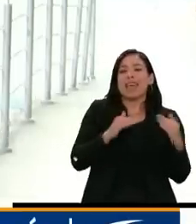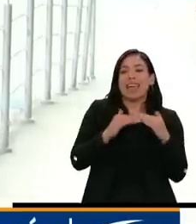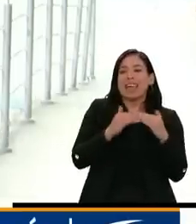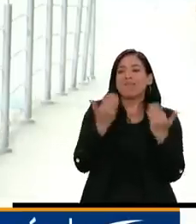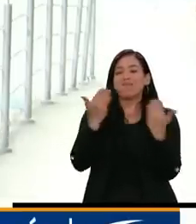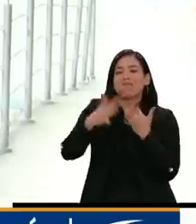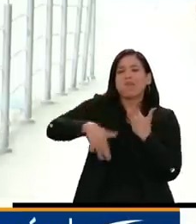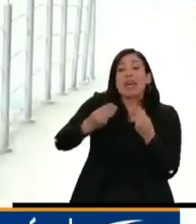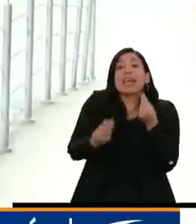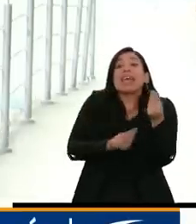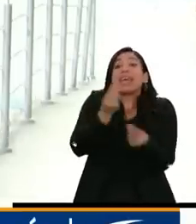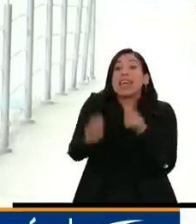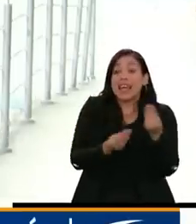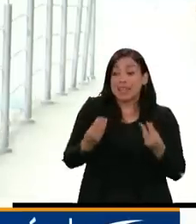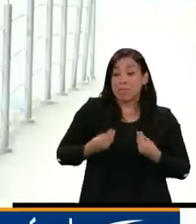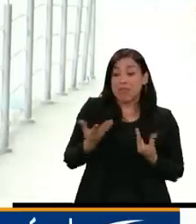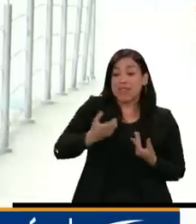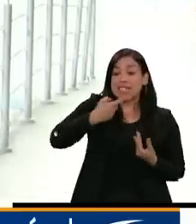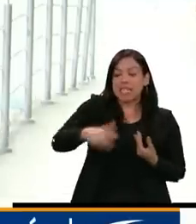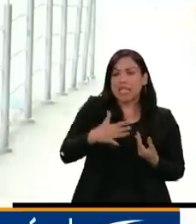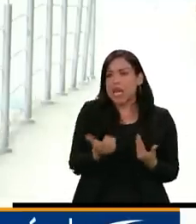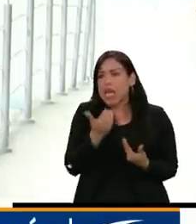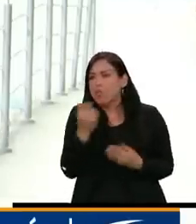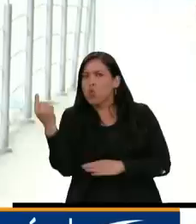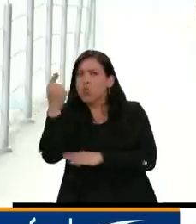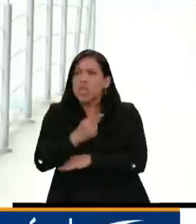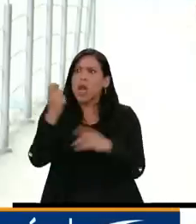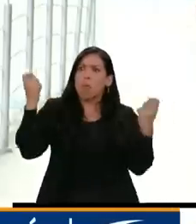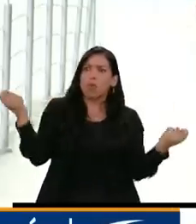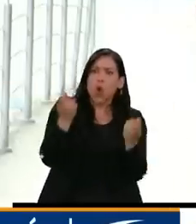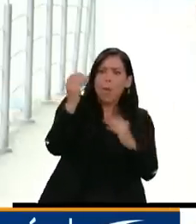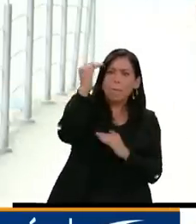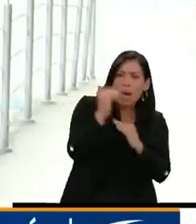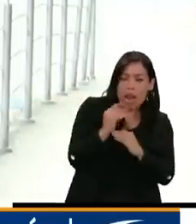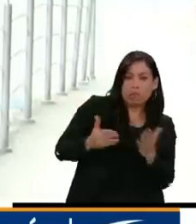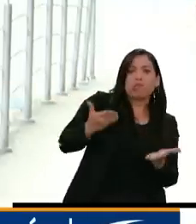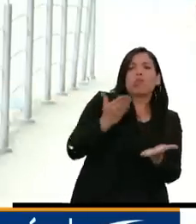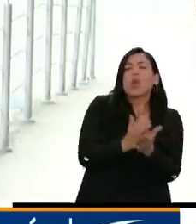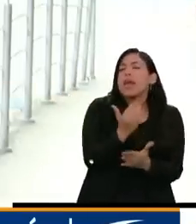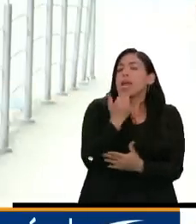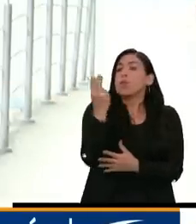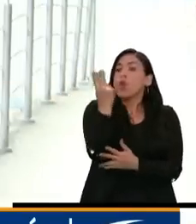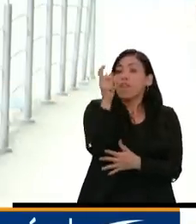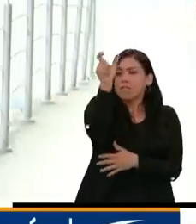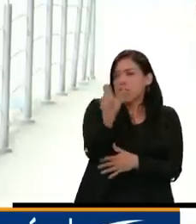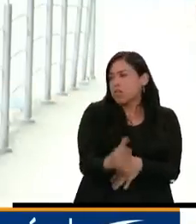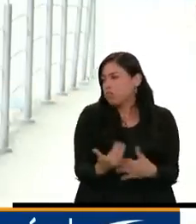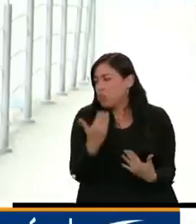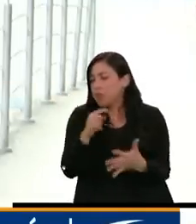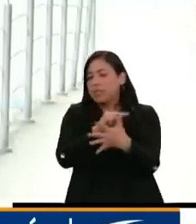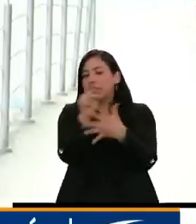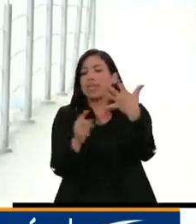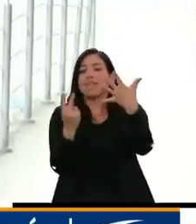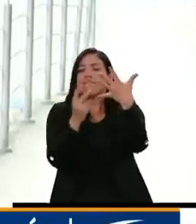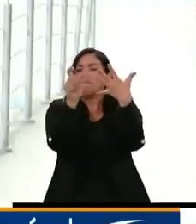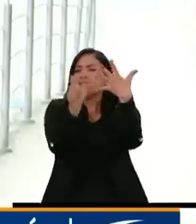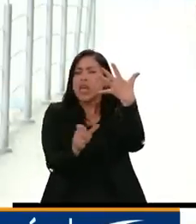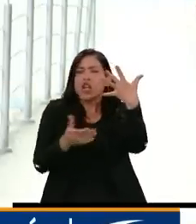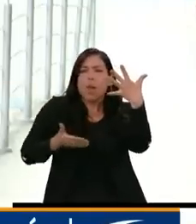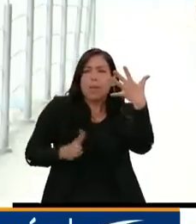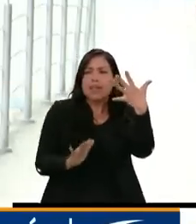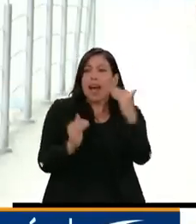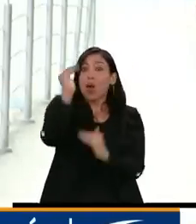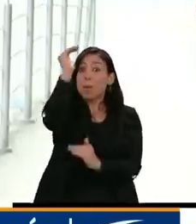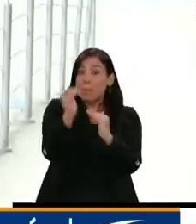campestres. ¿Ellos qué hacen? Aprovechan los días en que hay promoción. Por ejemplo, si los viernes son los días en los que los pescados están de